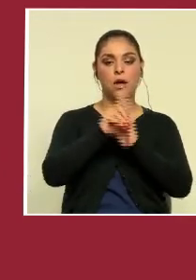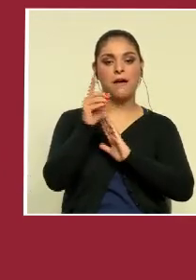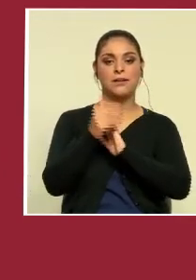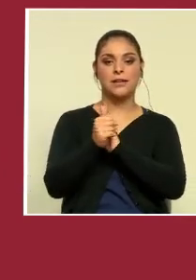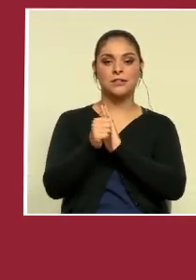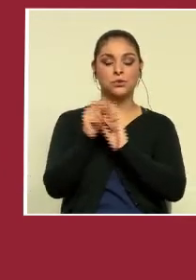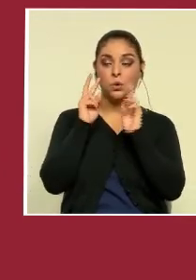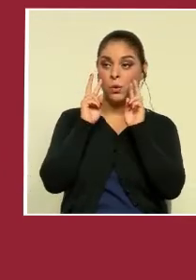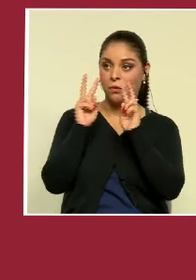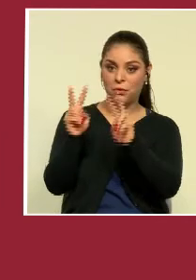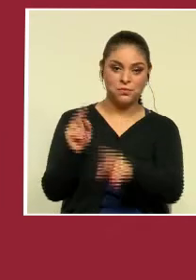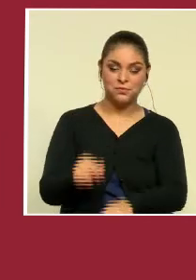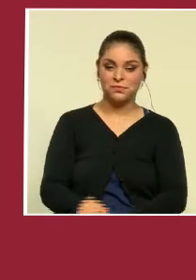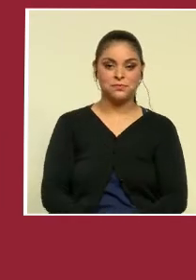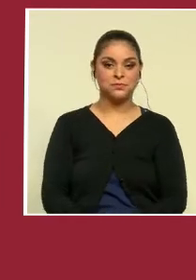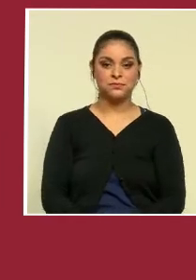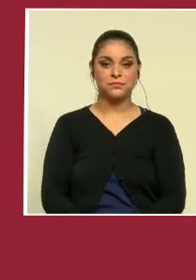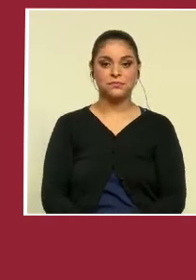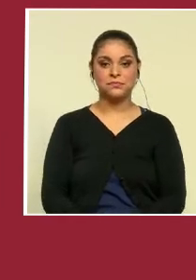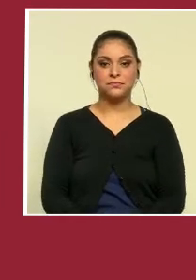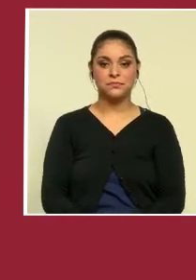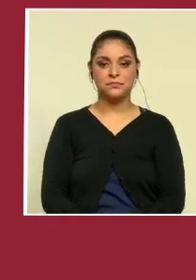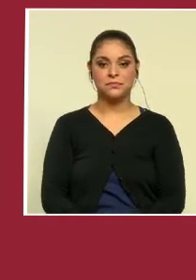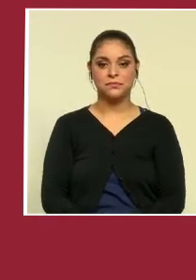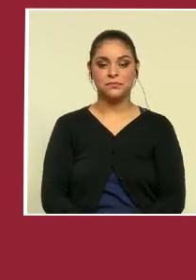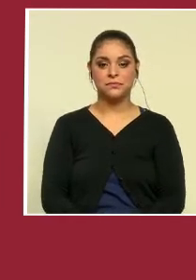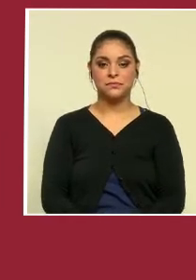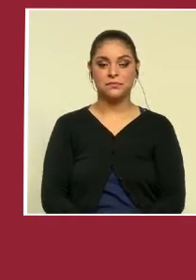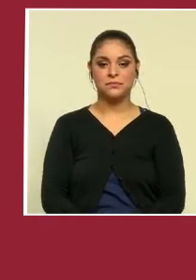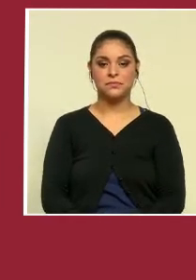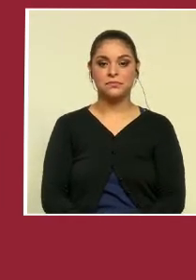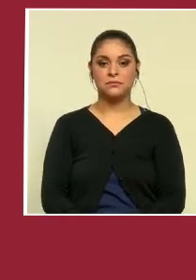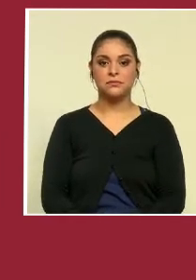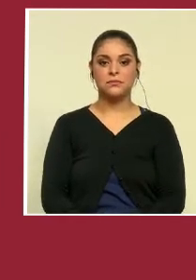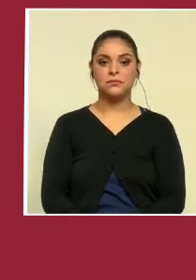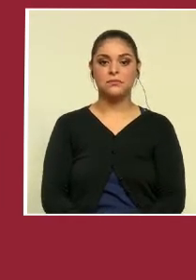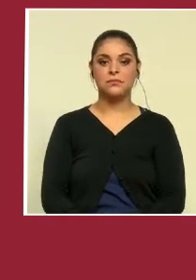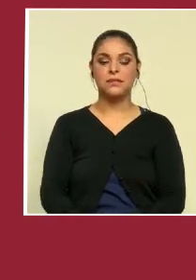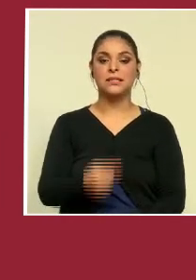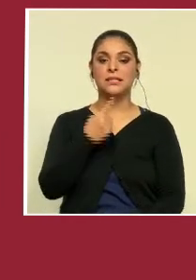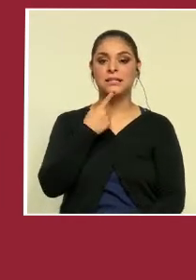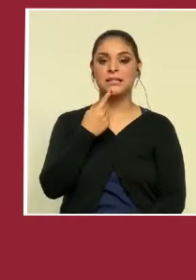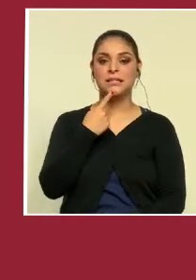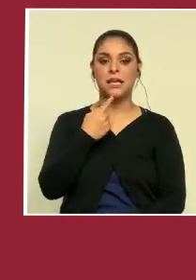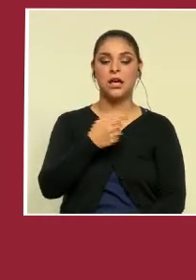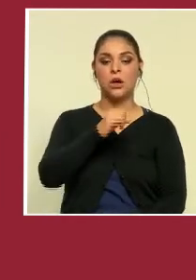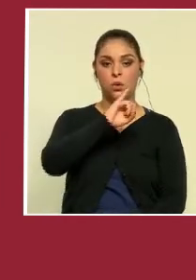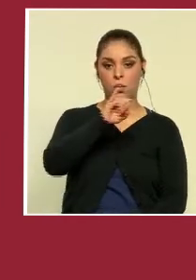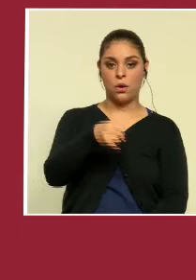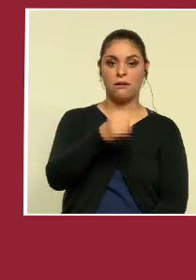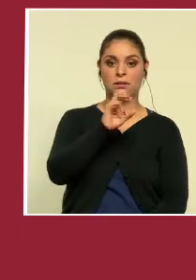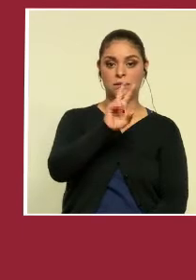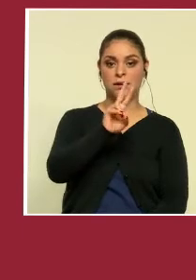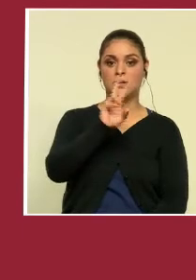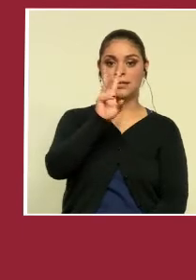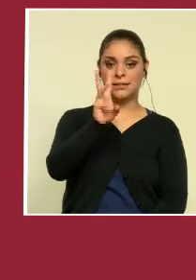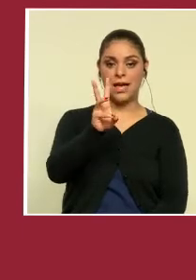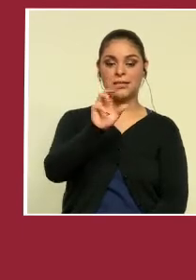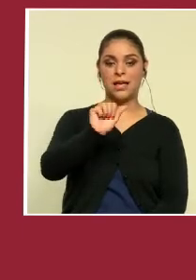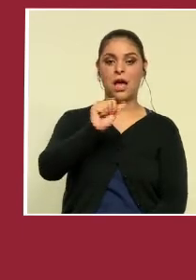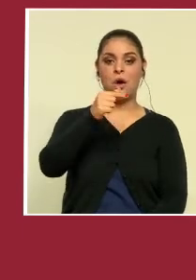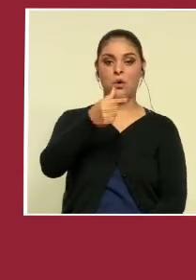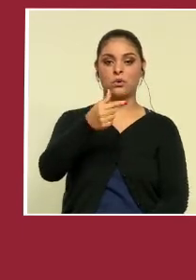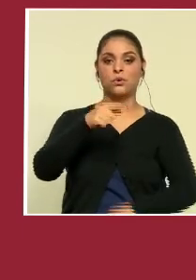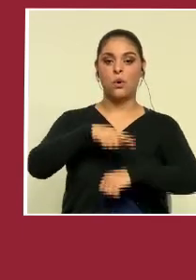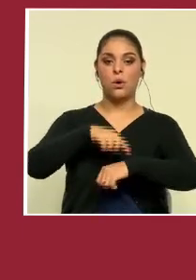dice qué será dice que es jueves 26 de agosto de 8 de la mañana